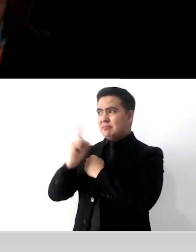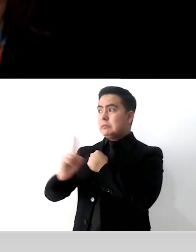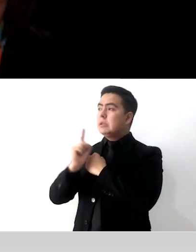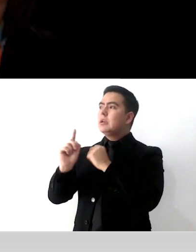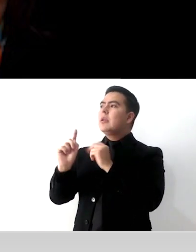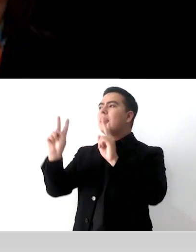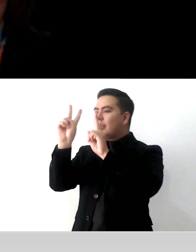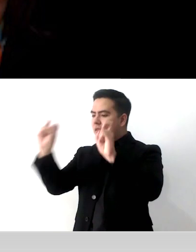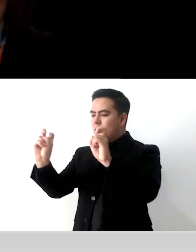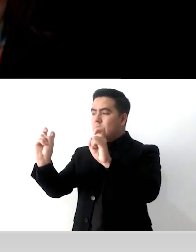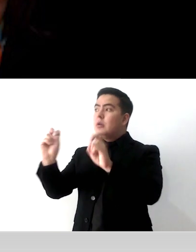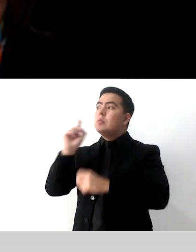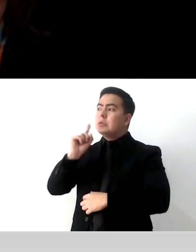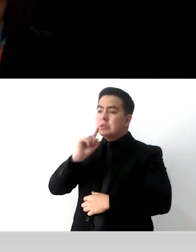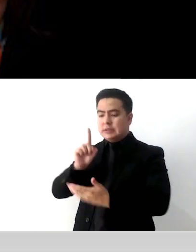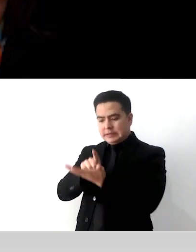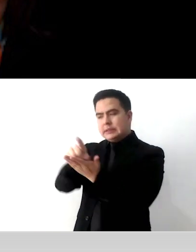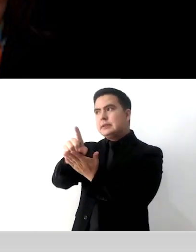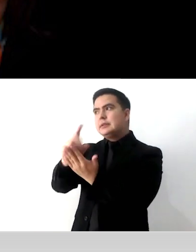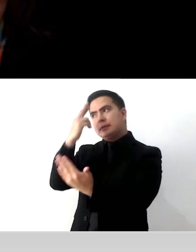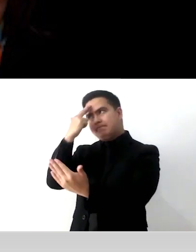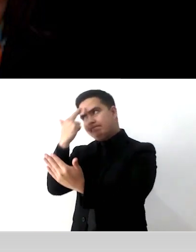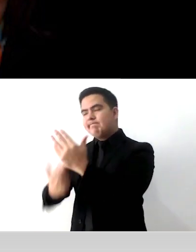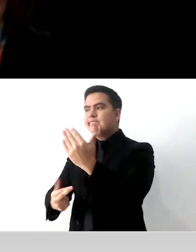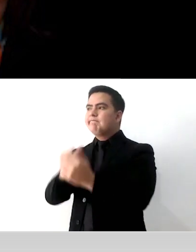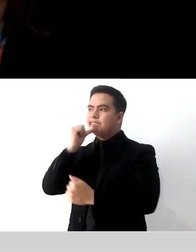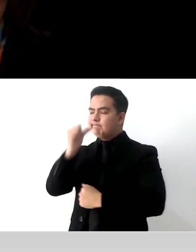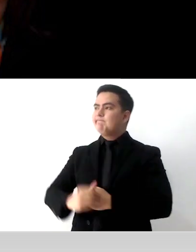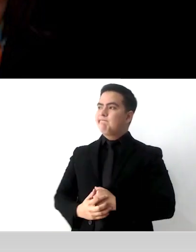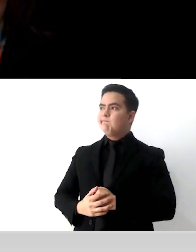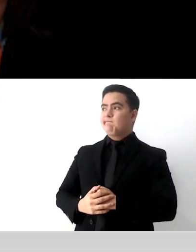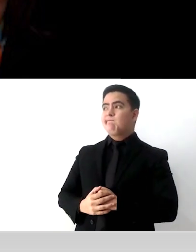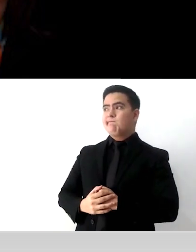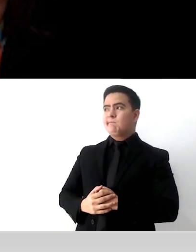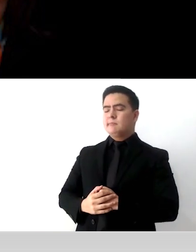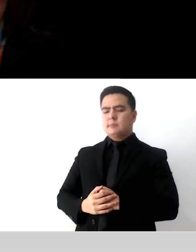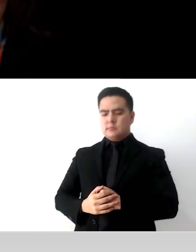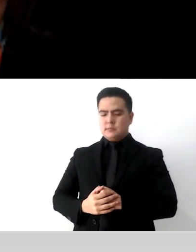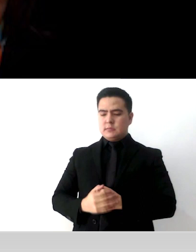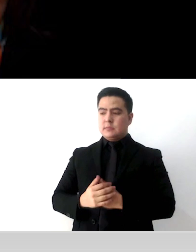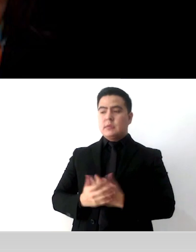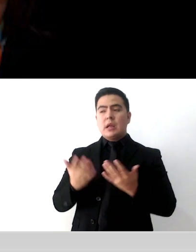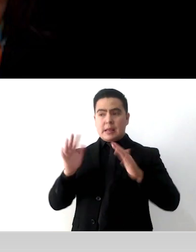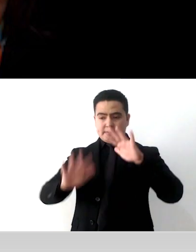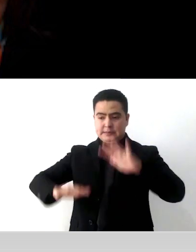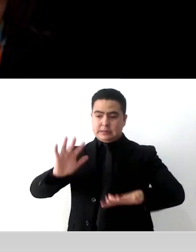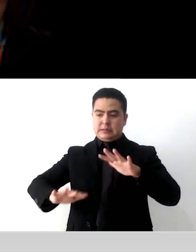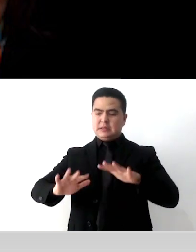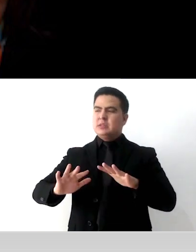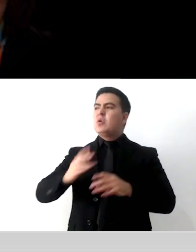oportunidad de participar en los espacios de toma de decisión. Cuando en culturas y sociedades patriarcales,